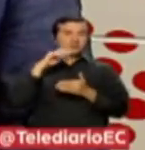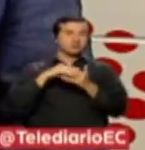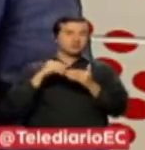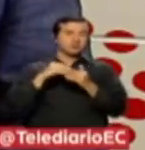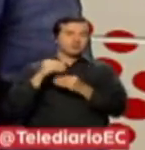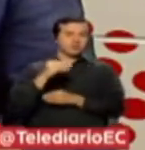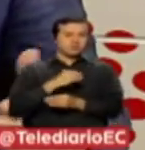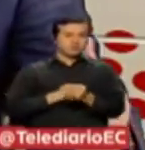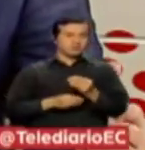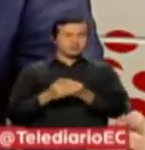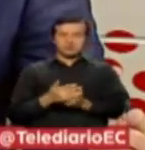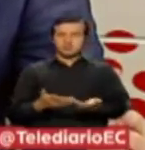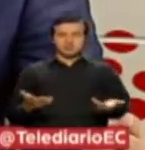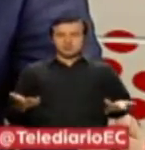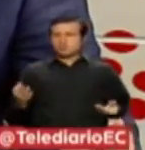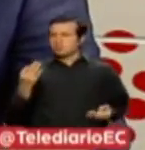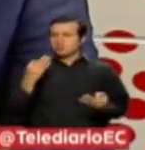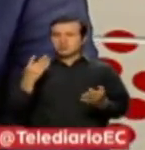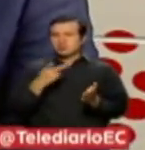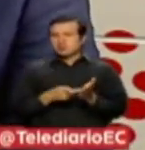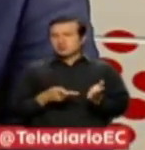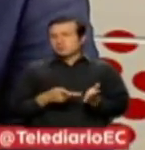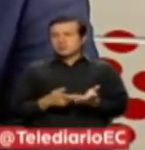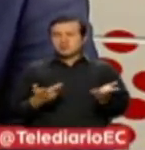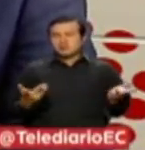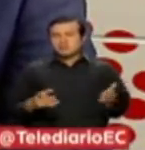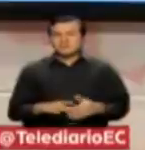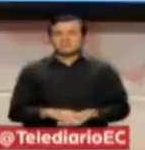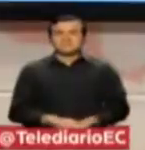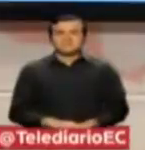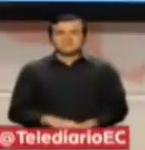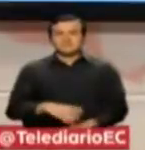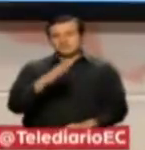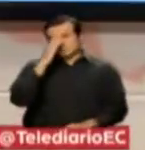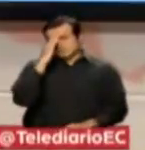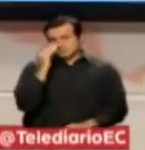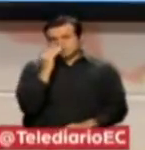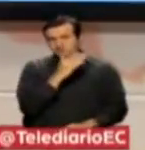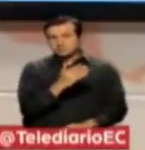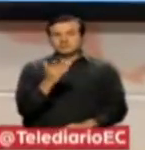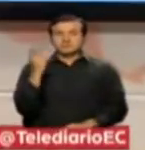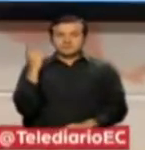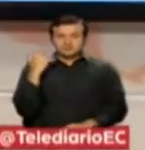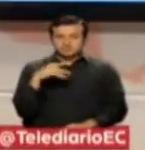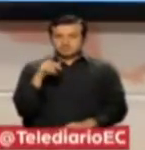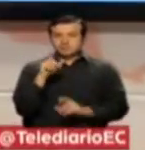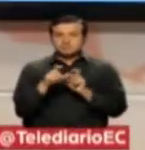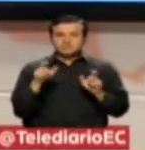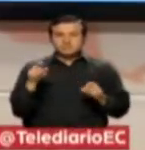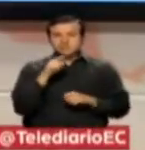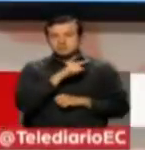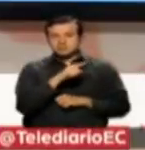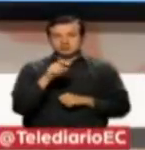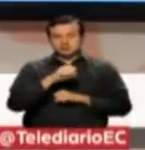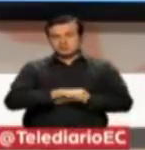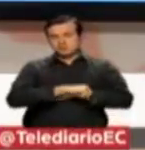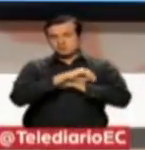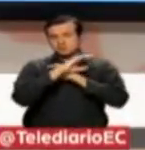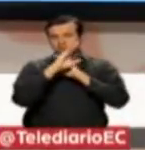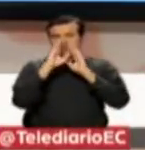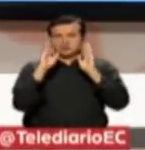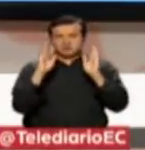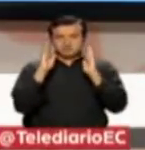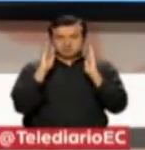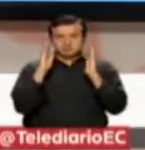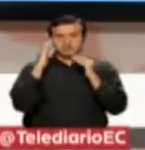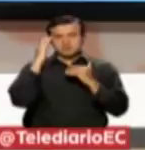de dólares. Explíquenos qué hay detrás de esto. Eduardo, buenos días a todas las personas que amanecen con nosotros,